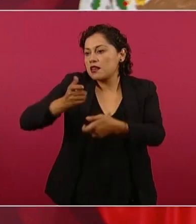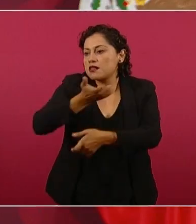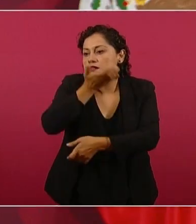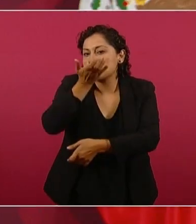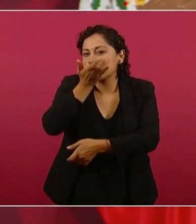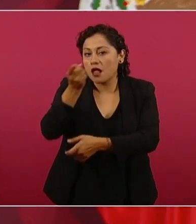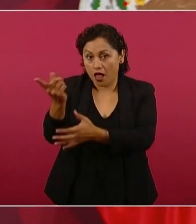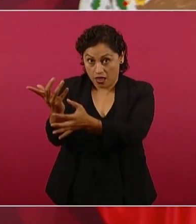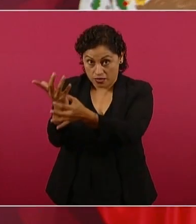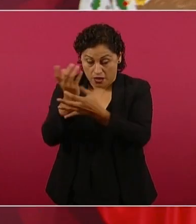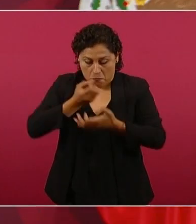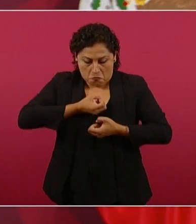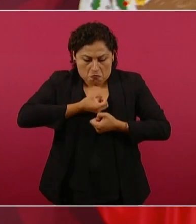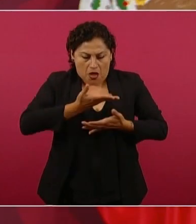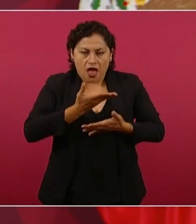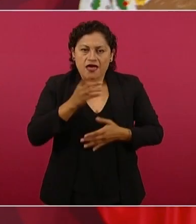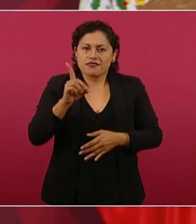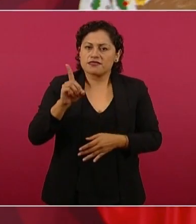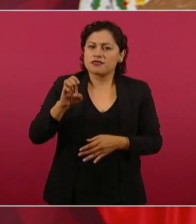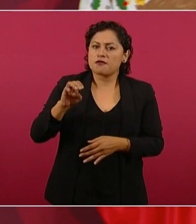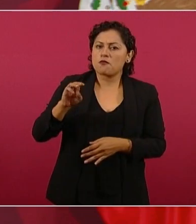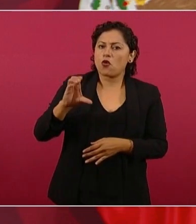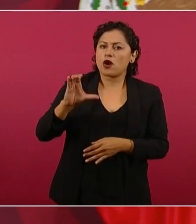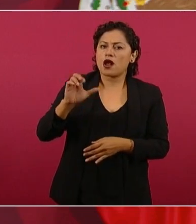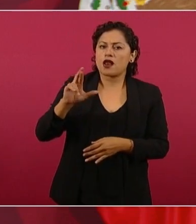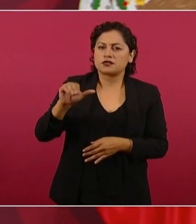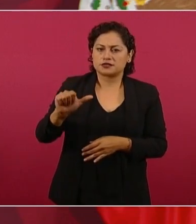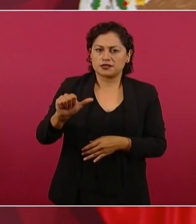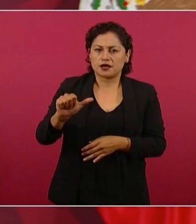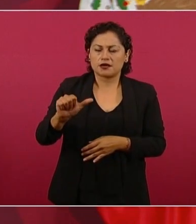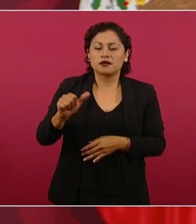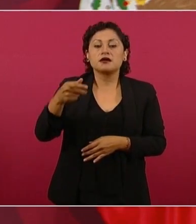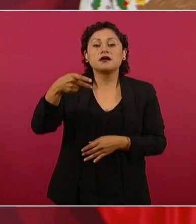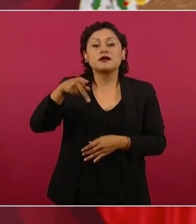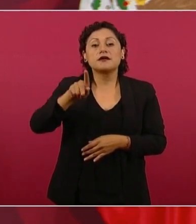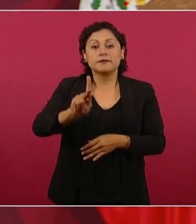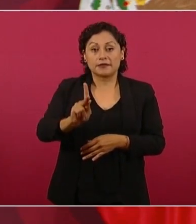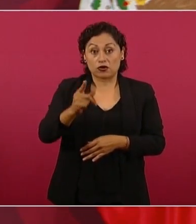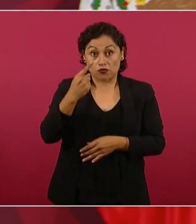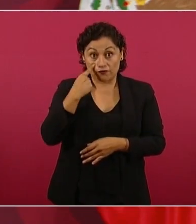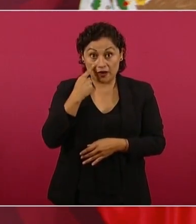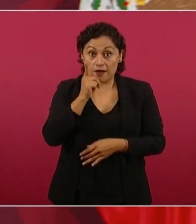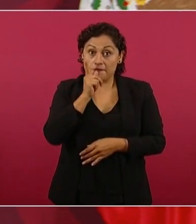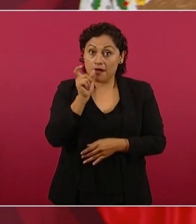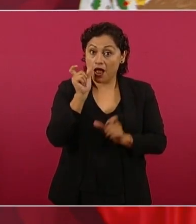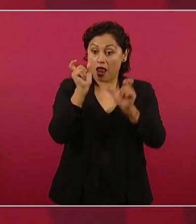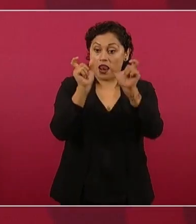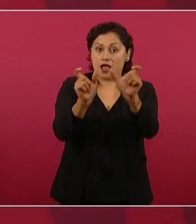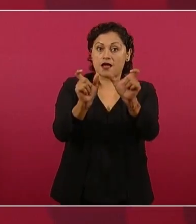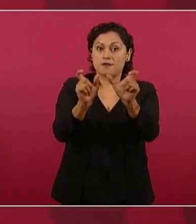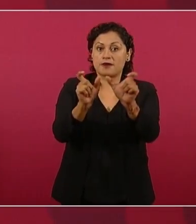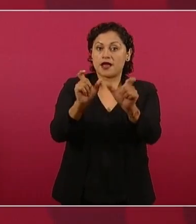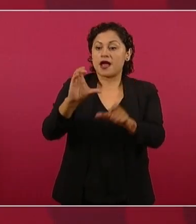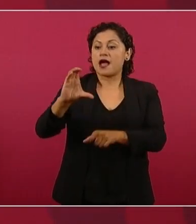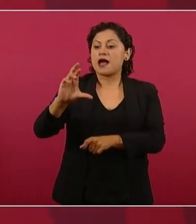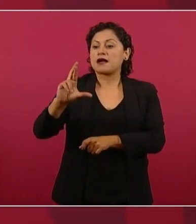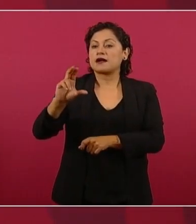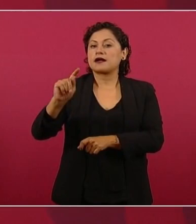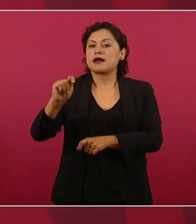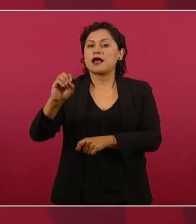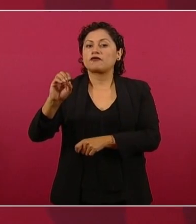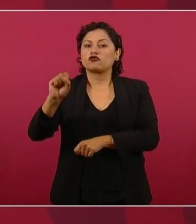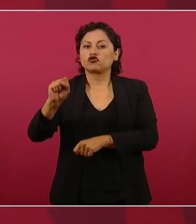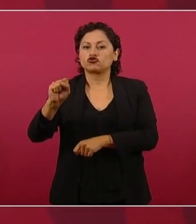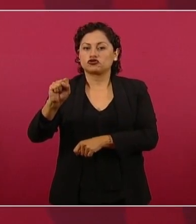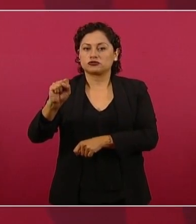pero es Kratos sin demos.